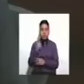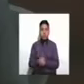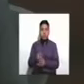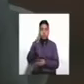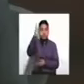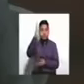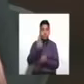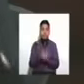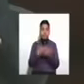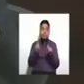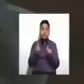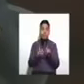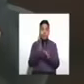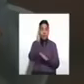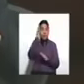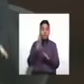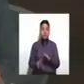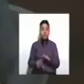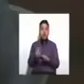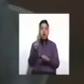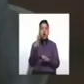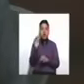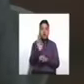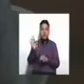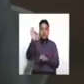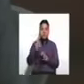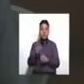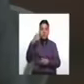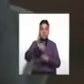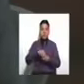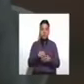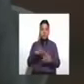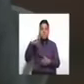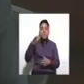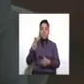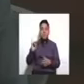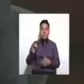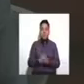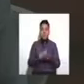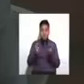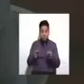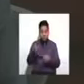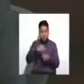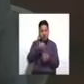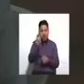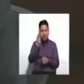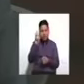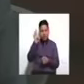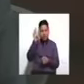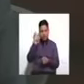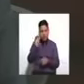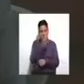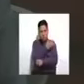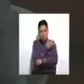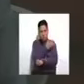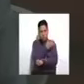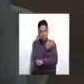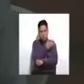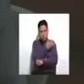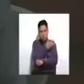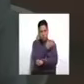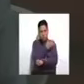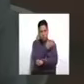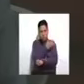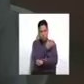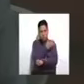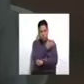Dios no quiera, porque ya las vigencias futuras son el 11% del Producto Interno Bruto y son 89 billones, que nos hayamos quedado sin ISAGEN y